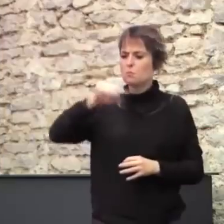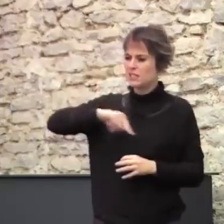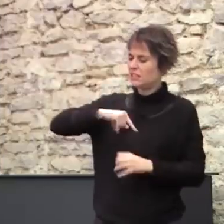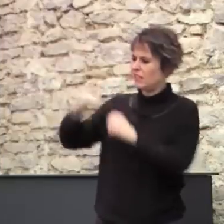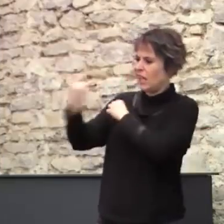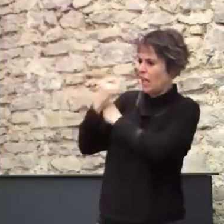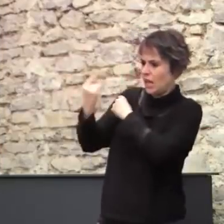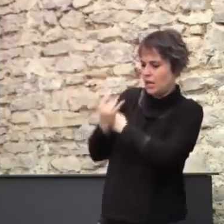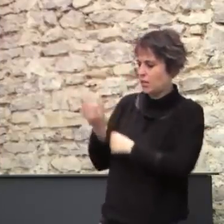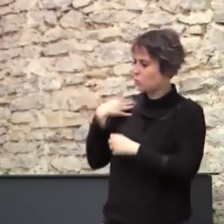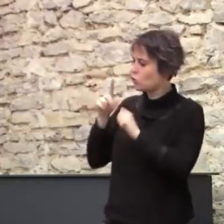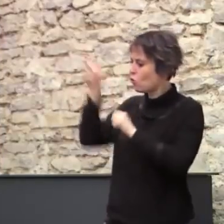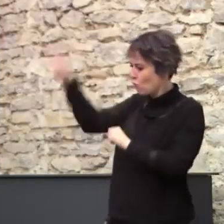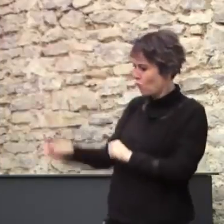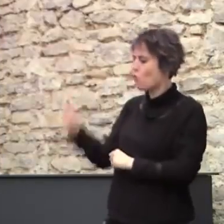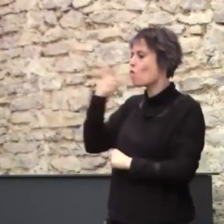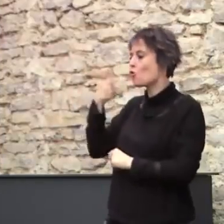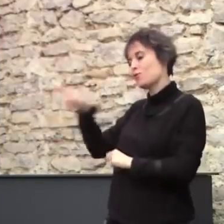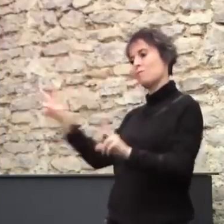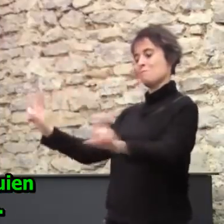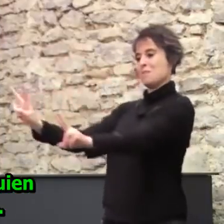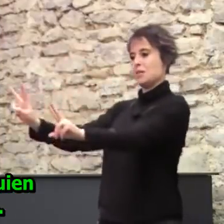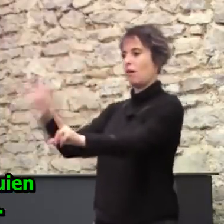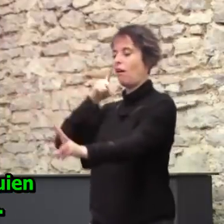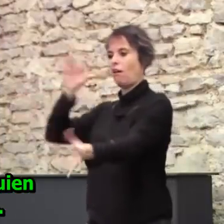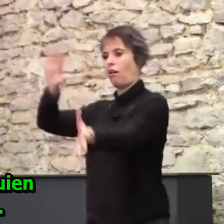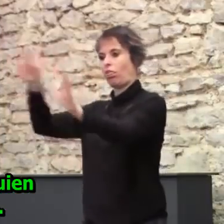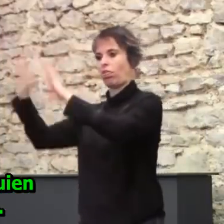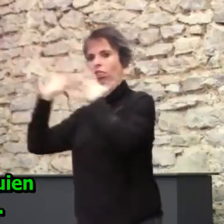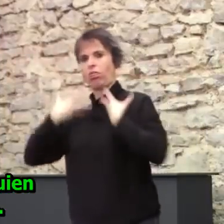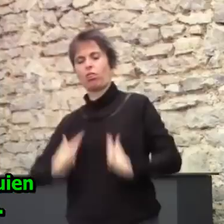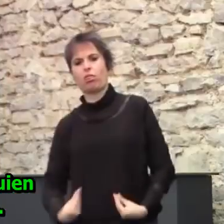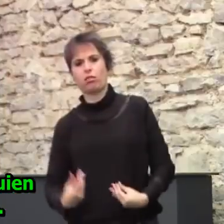muy estafada. Digo, joder, conocí a un tío lleno de vida y de alegría y ahora resulta que